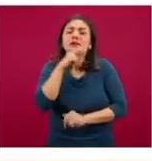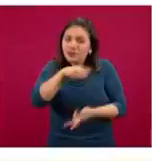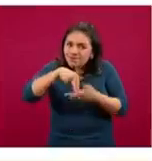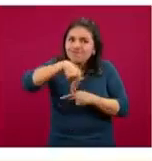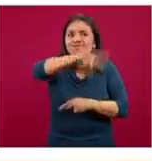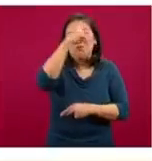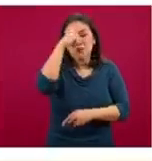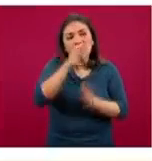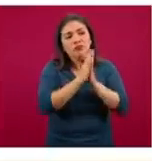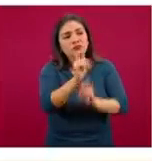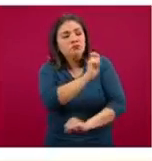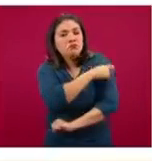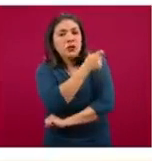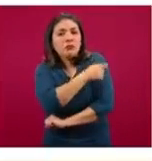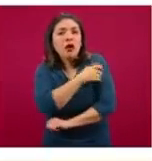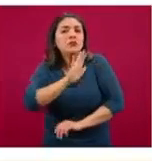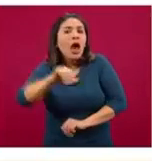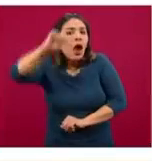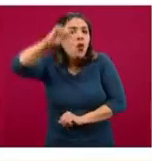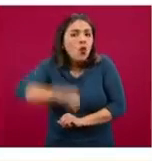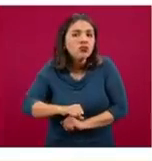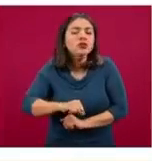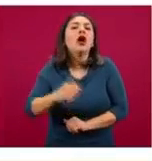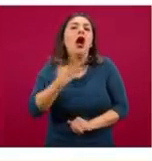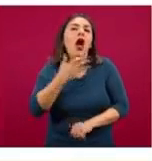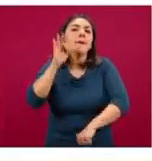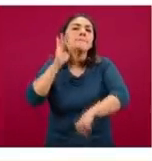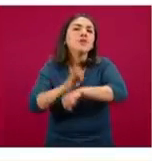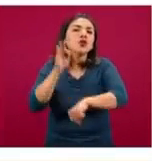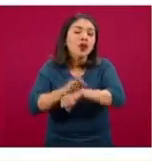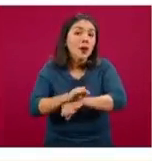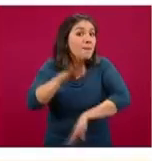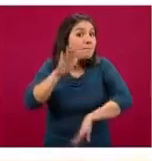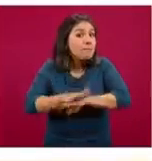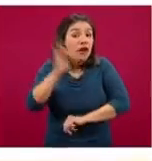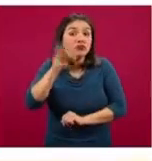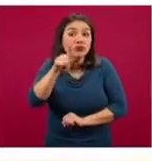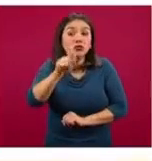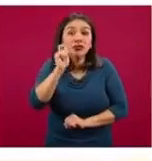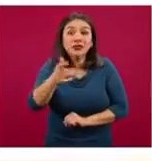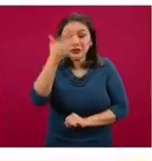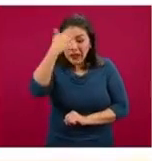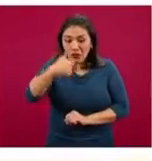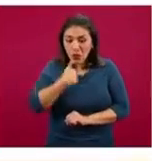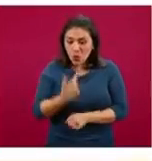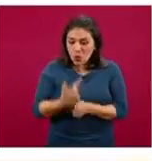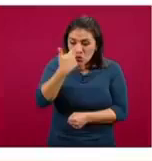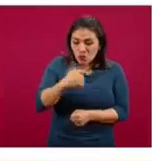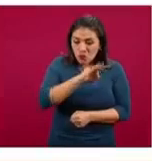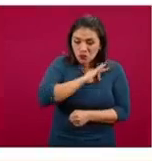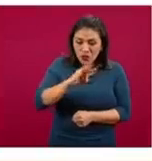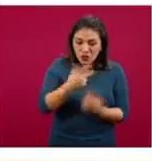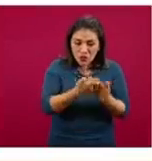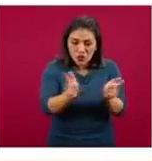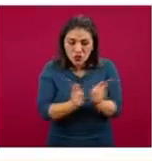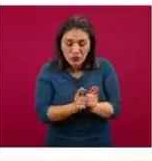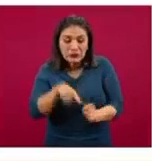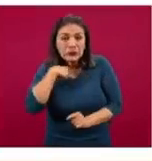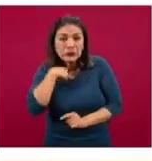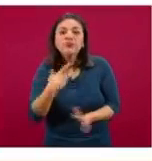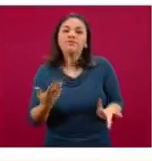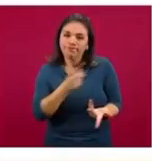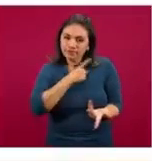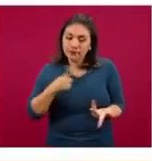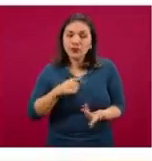a demandar esta vacuna, apliquémosla, sobre todo o si estamos en estos grupos de riesgo. Y tenemos